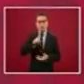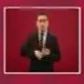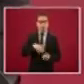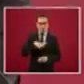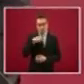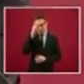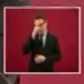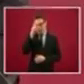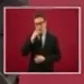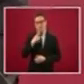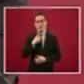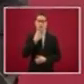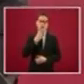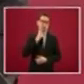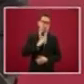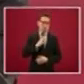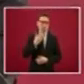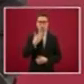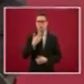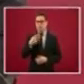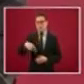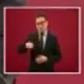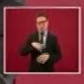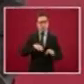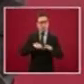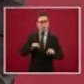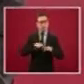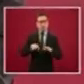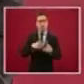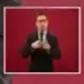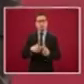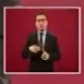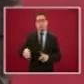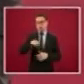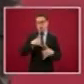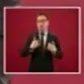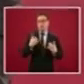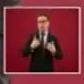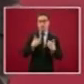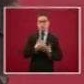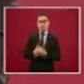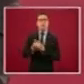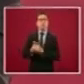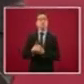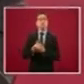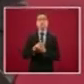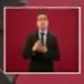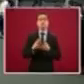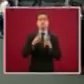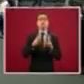se utilizaron prácticamente más del 40%. Entonces, 130 mil.